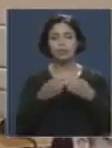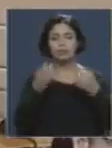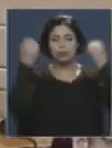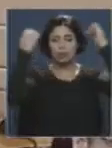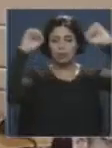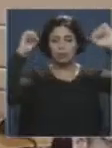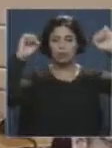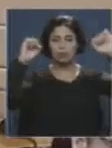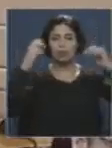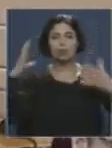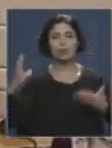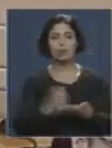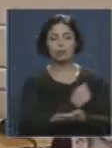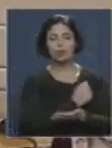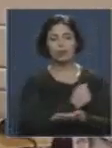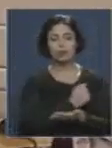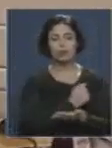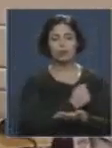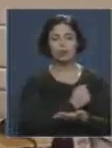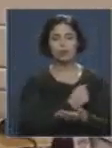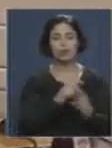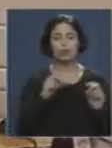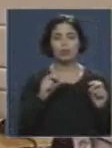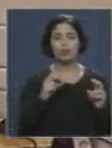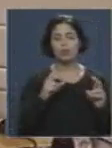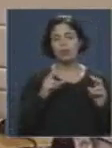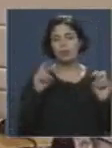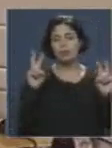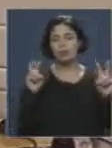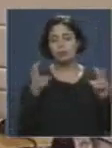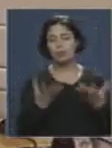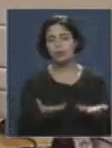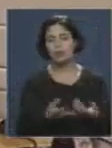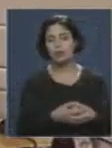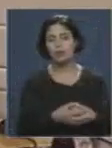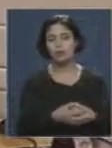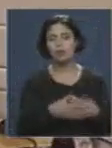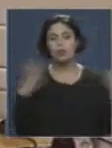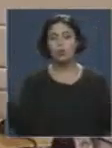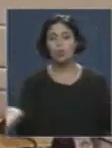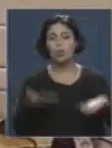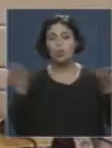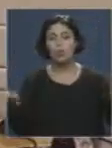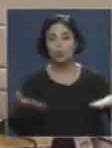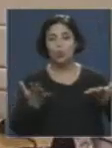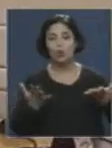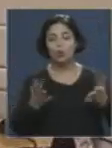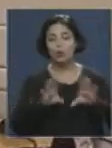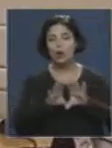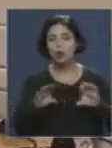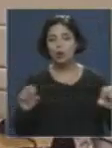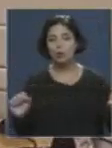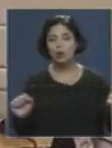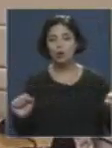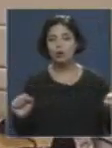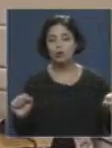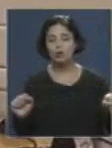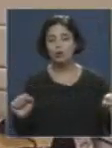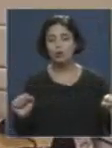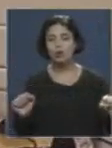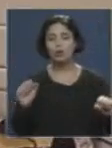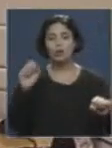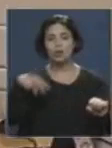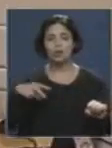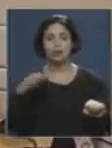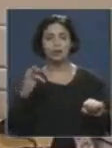Deporte hemos logrado en términos tales de fomentar un acuerdo entre la